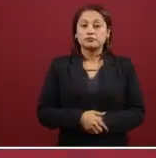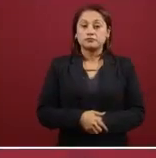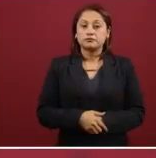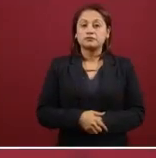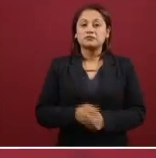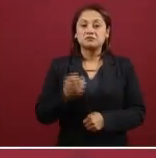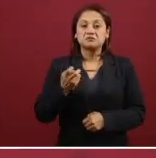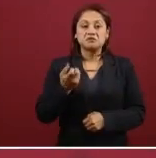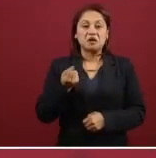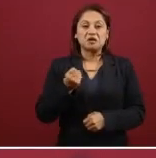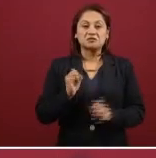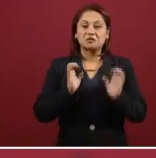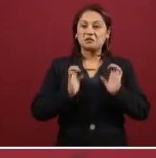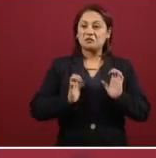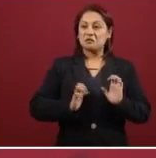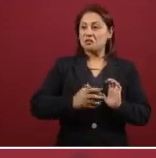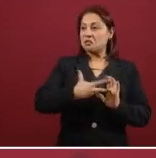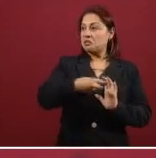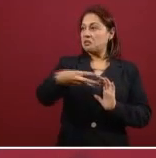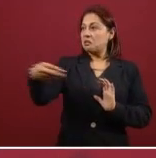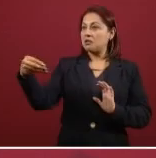imponerse,